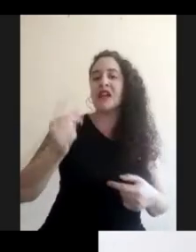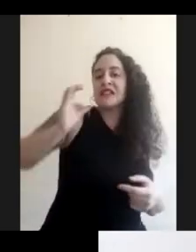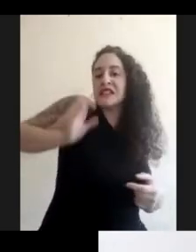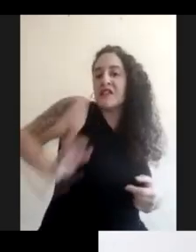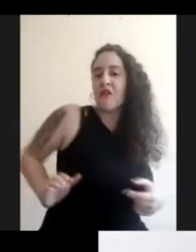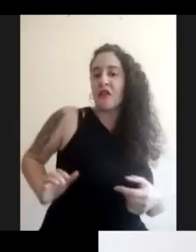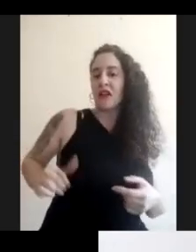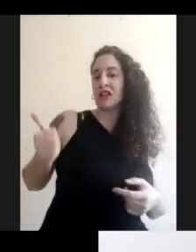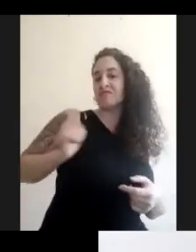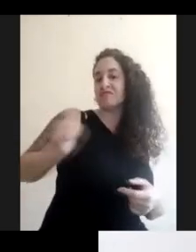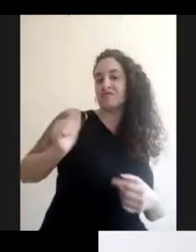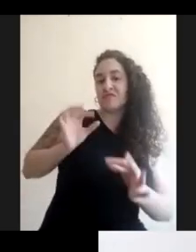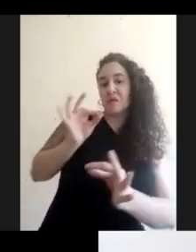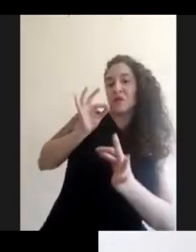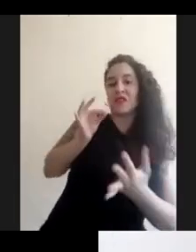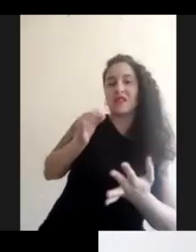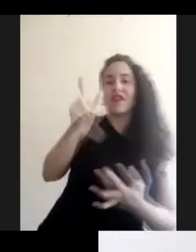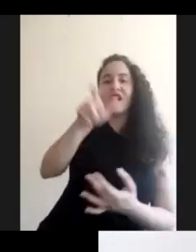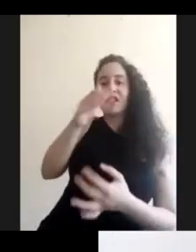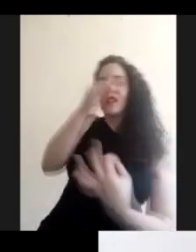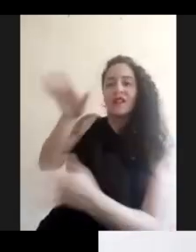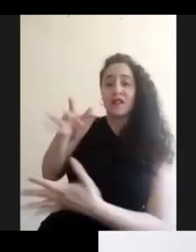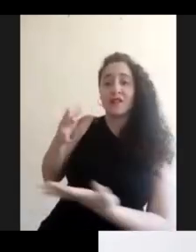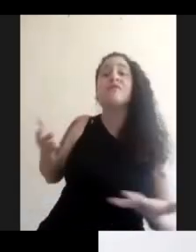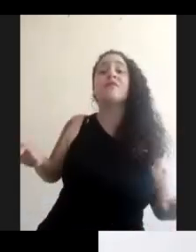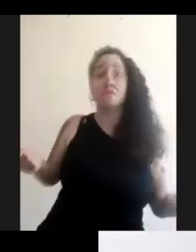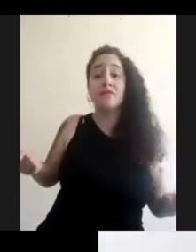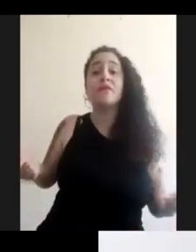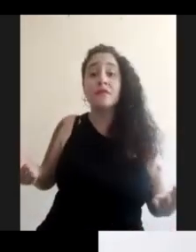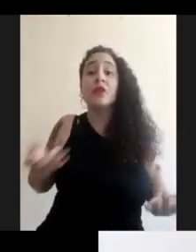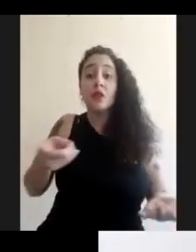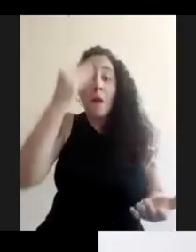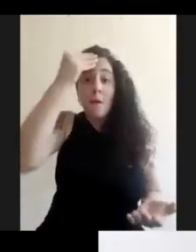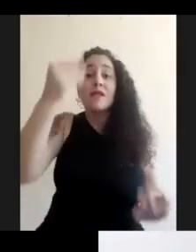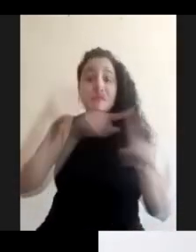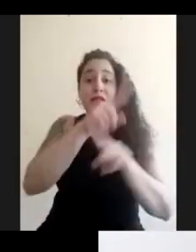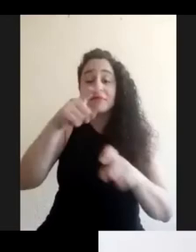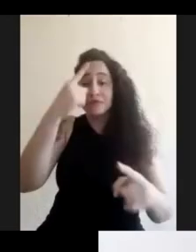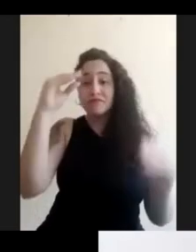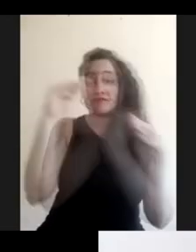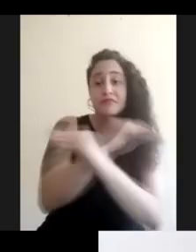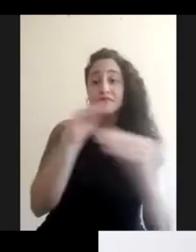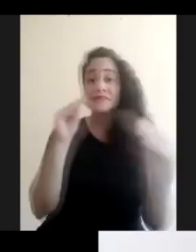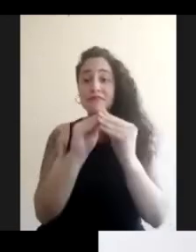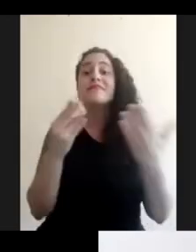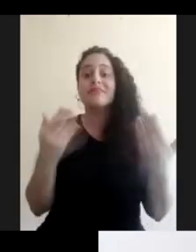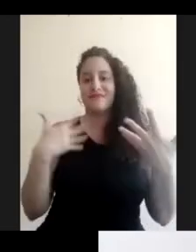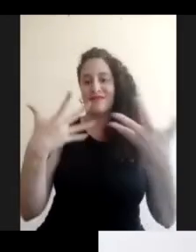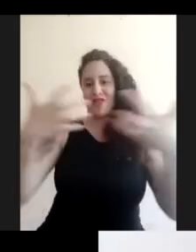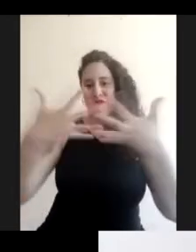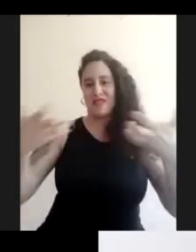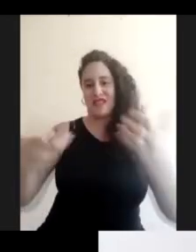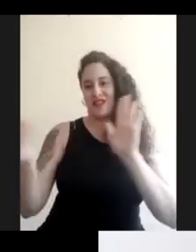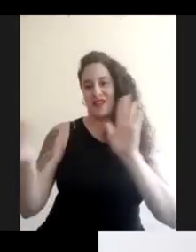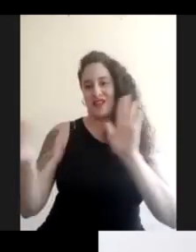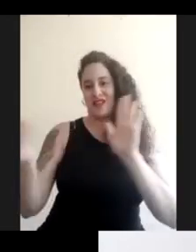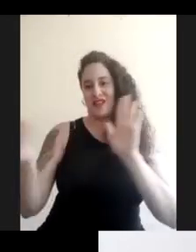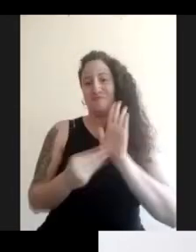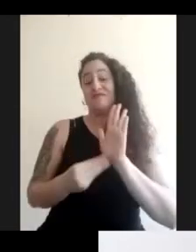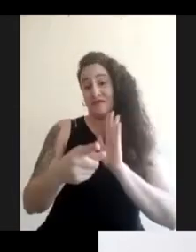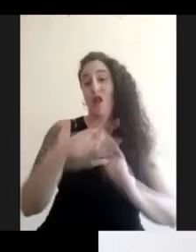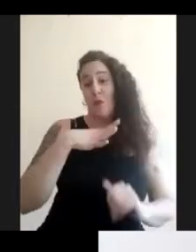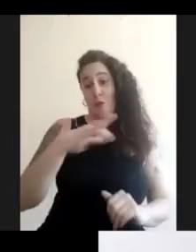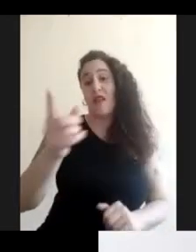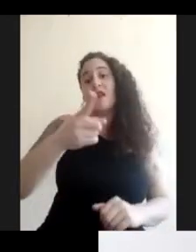la pregunta, pero si es tendenciosa, rebátenosla con los comentarios que puedes hacer, porque dejamos